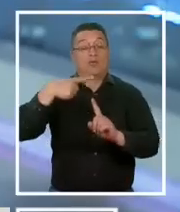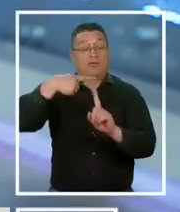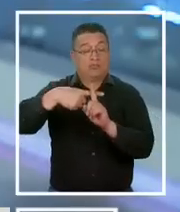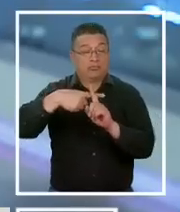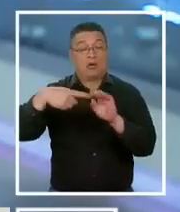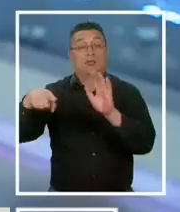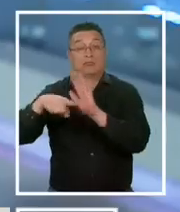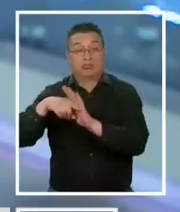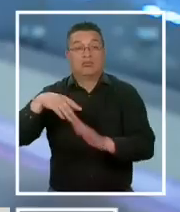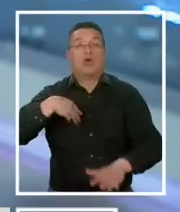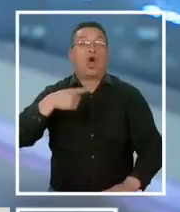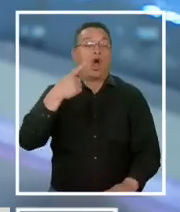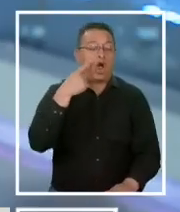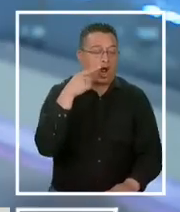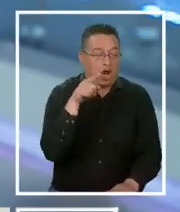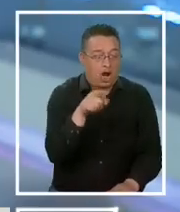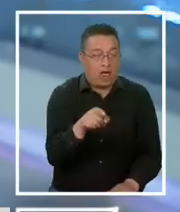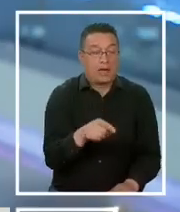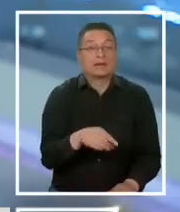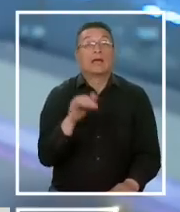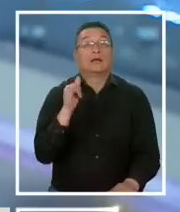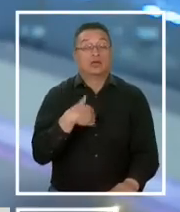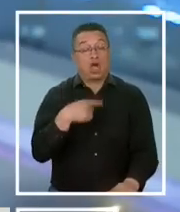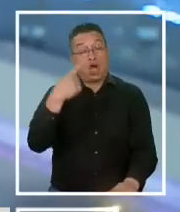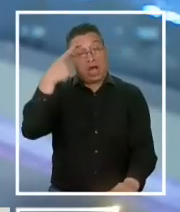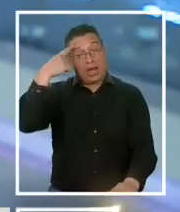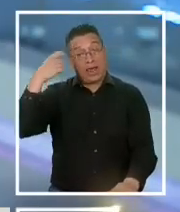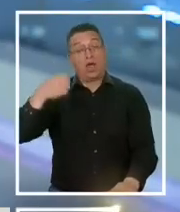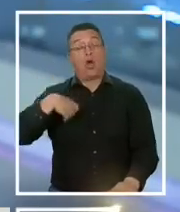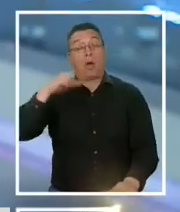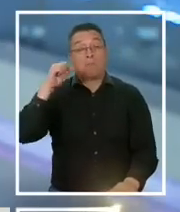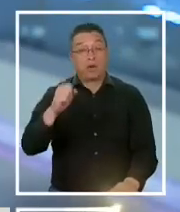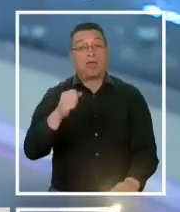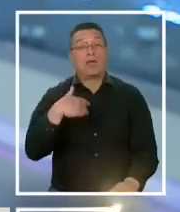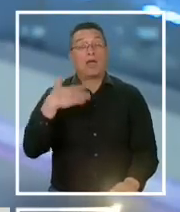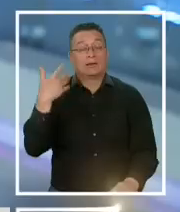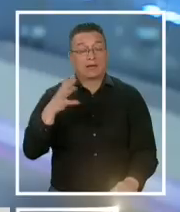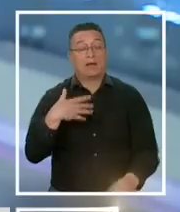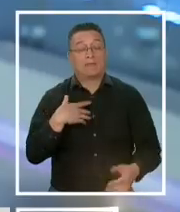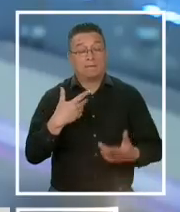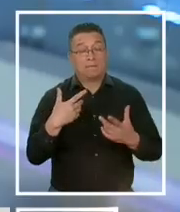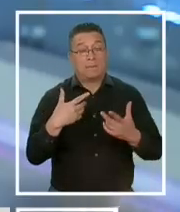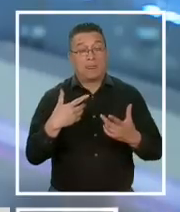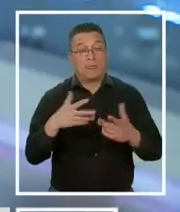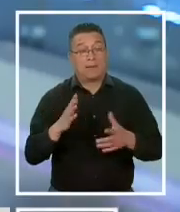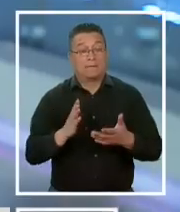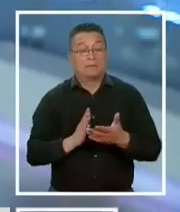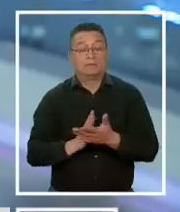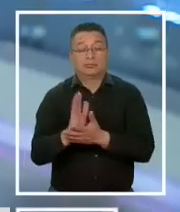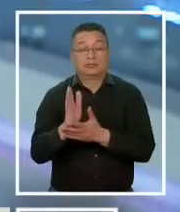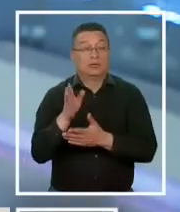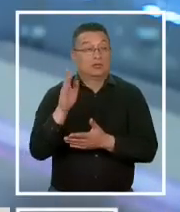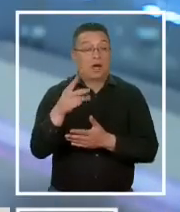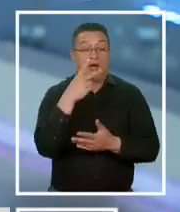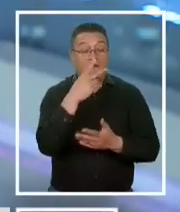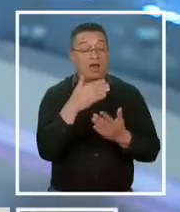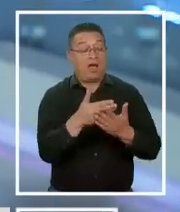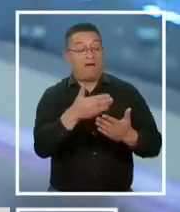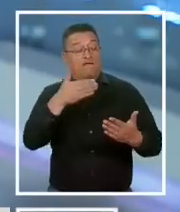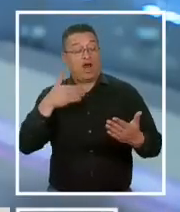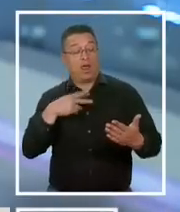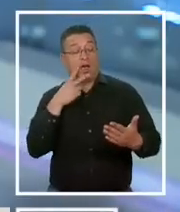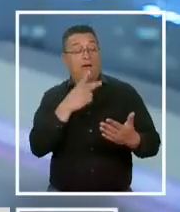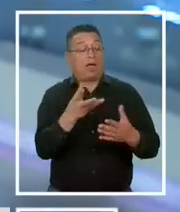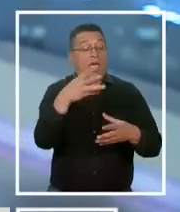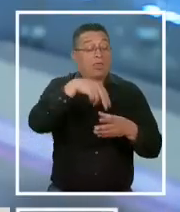de sus fracasos también y tengo creo además la posibilidad de haber salido te permite ver cosas desde afuera que los que